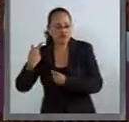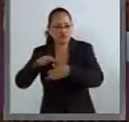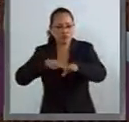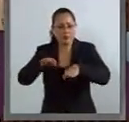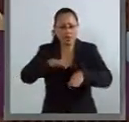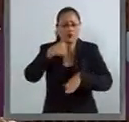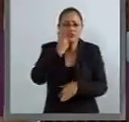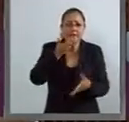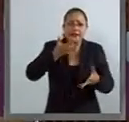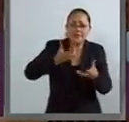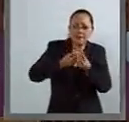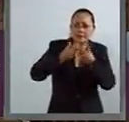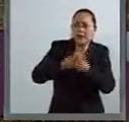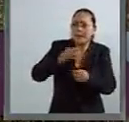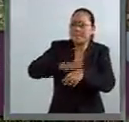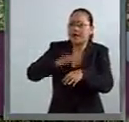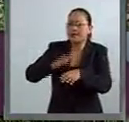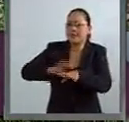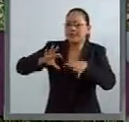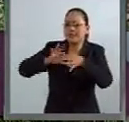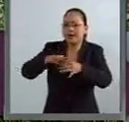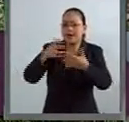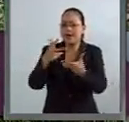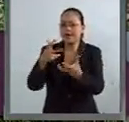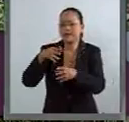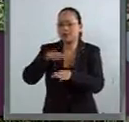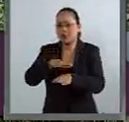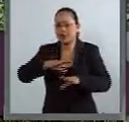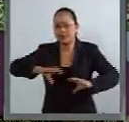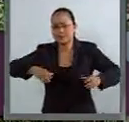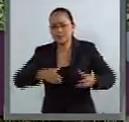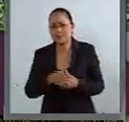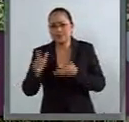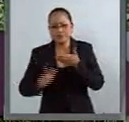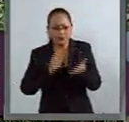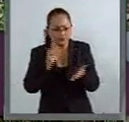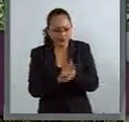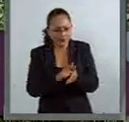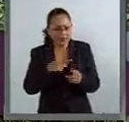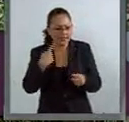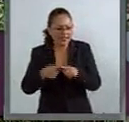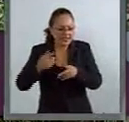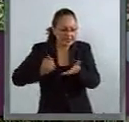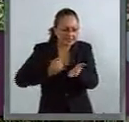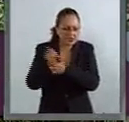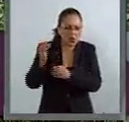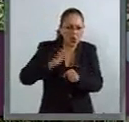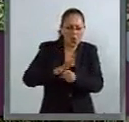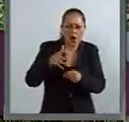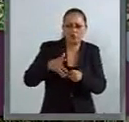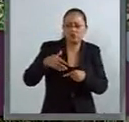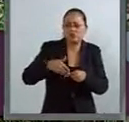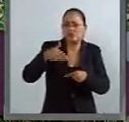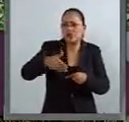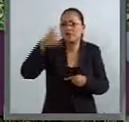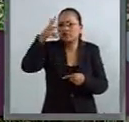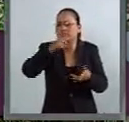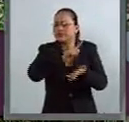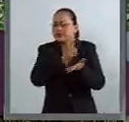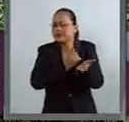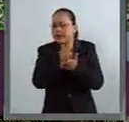acercar el conocimiento, el trabajo legislativo de las leyes, de las decisiones que se toman, para que sea